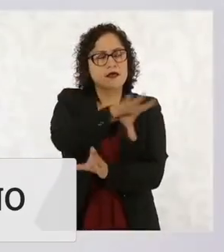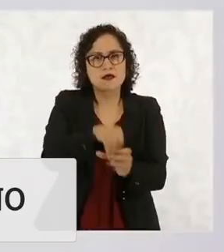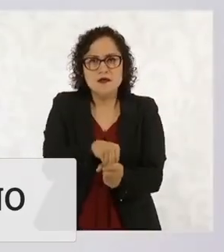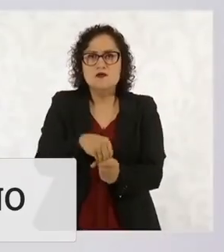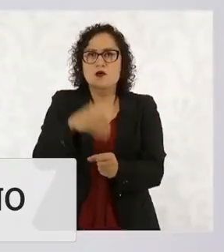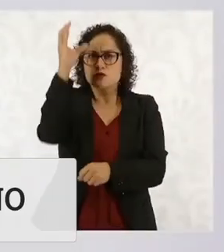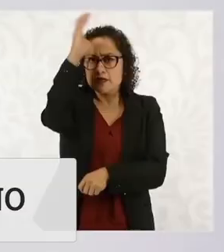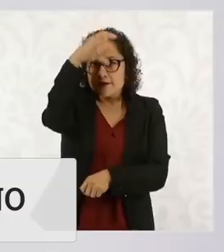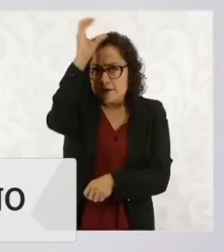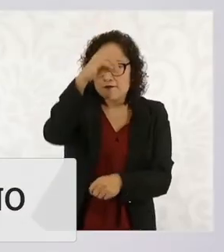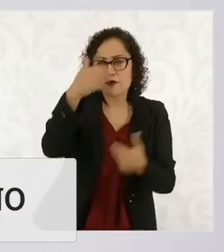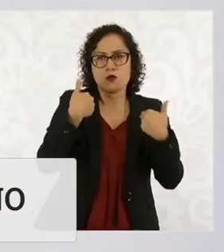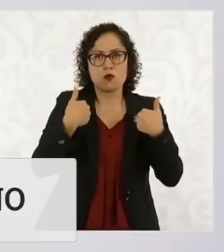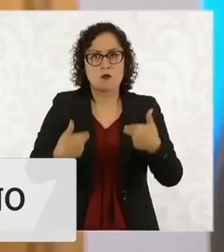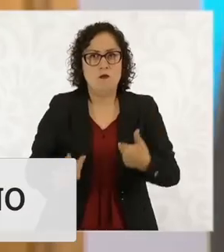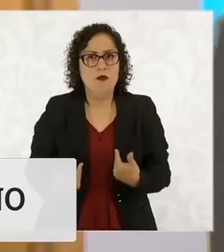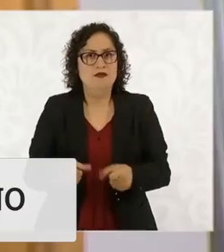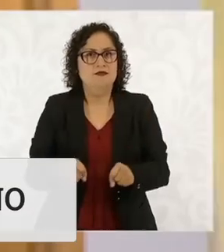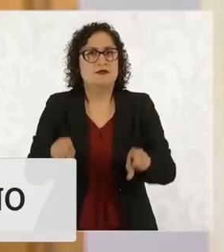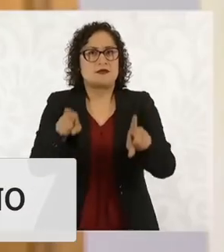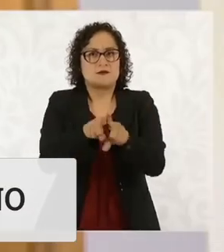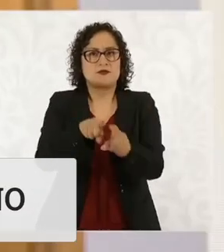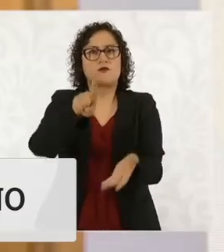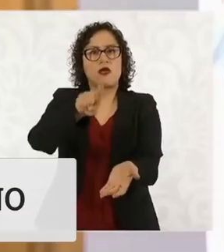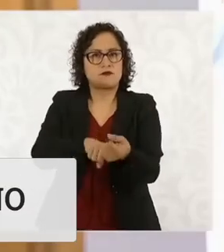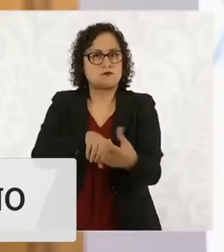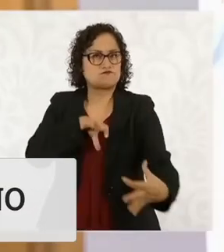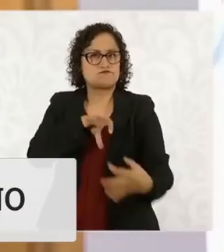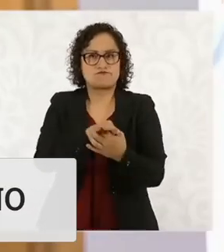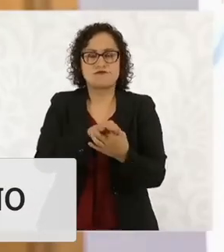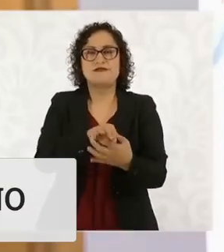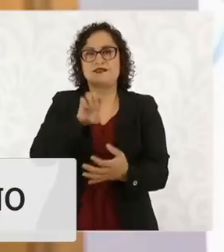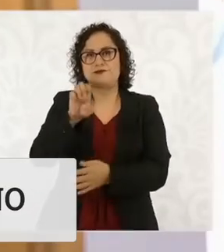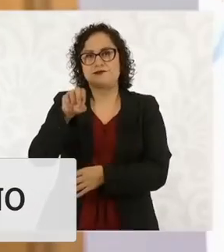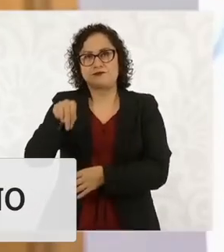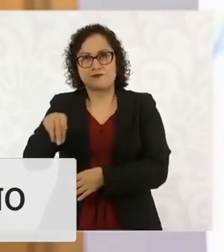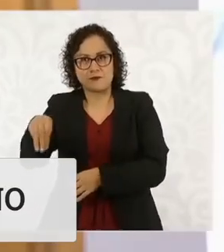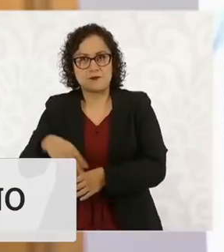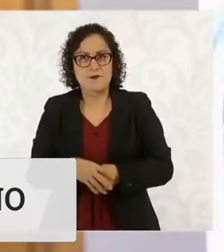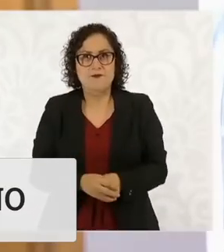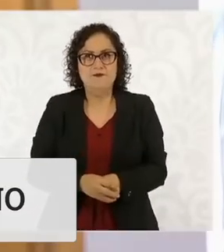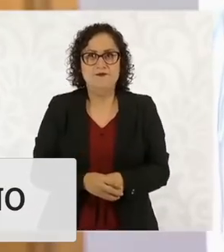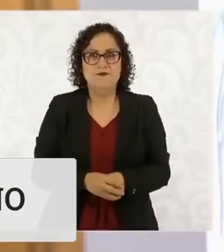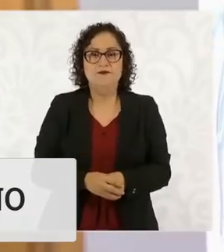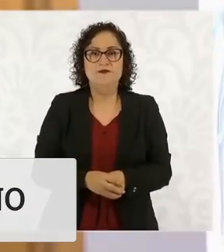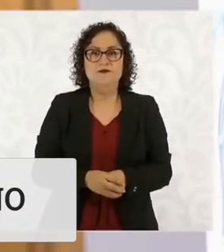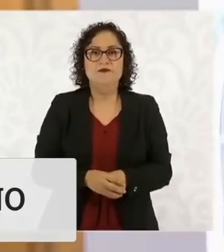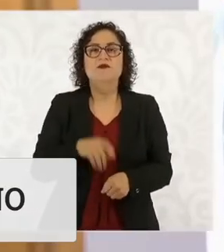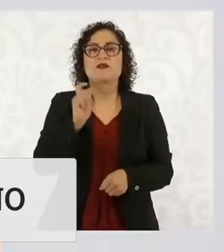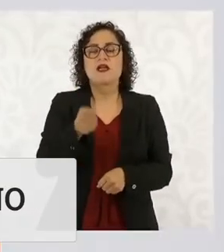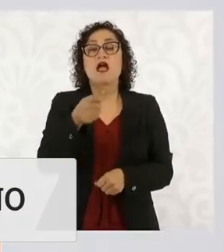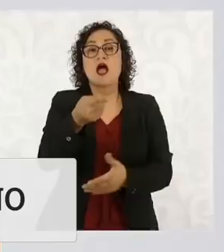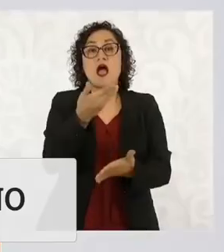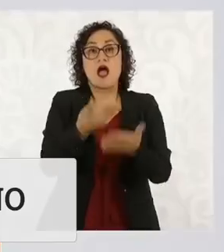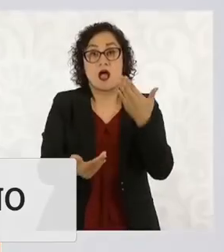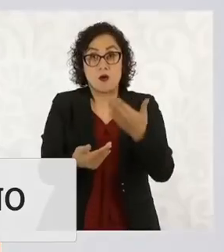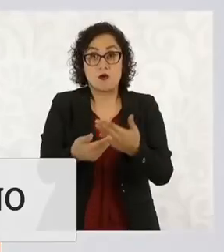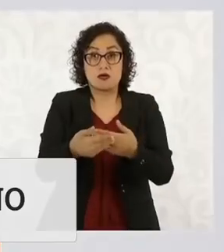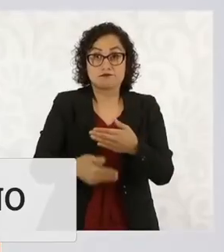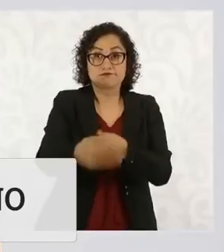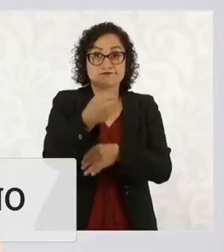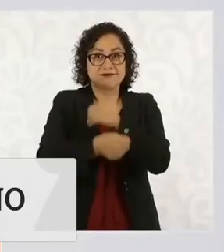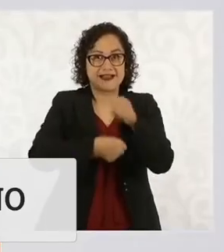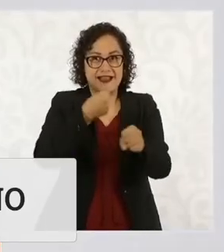científico y humanista en el marco de la nueva escuela mexicana. A partir de este ciclo escolar,